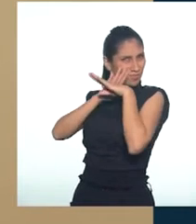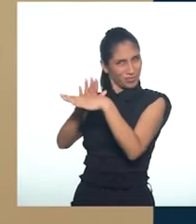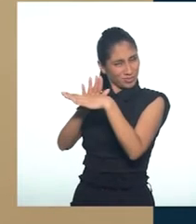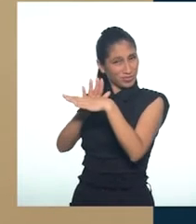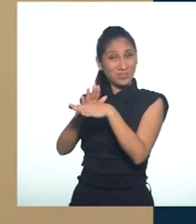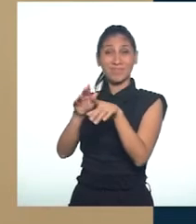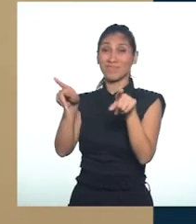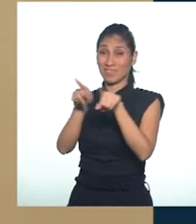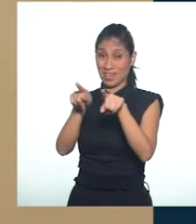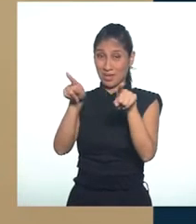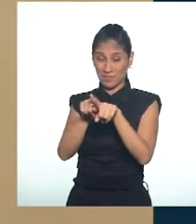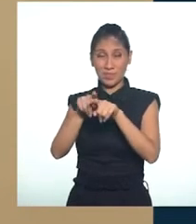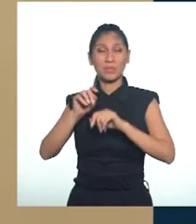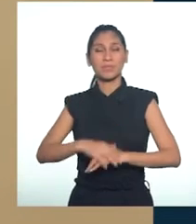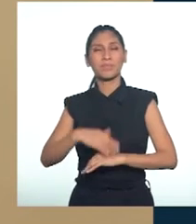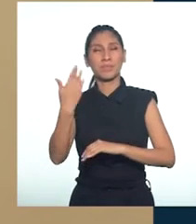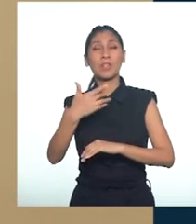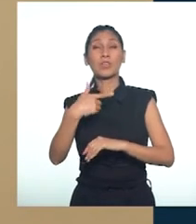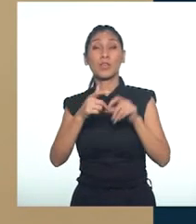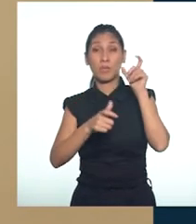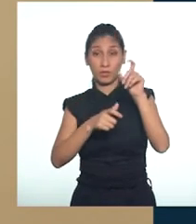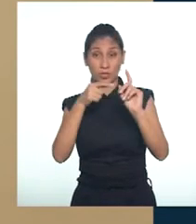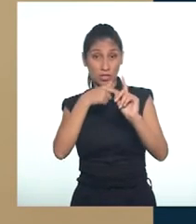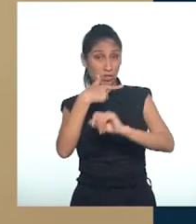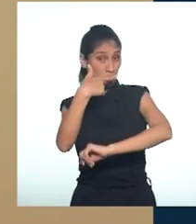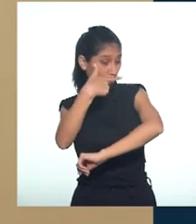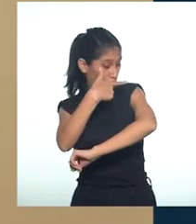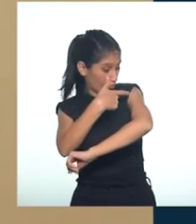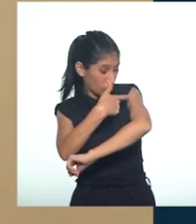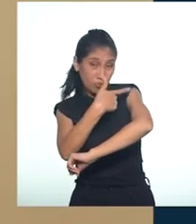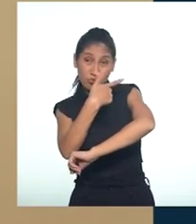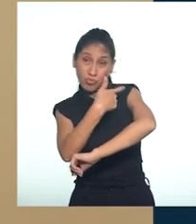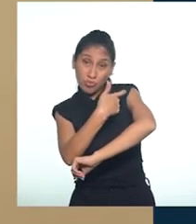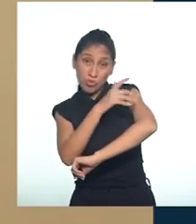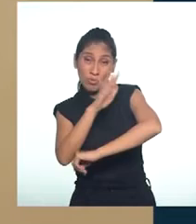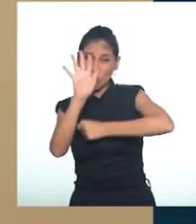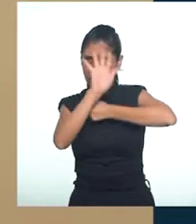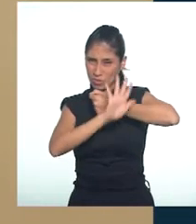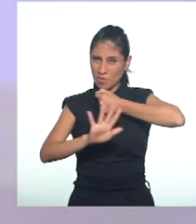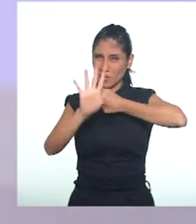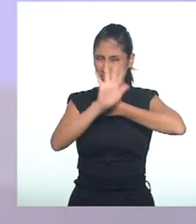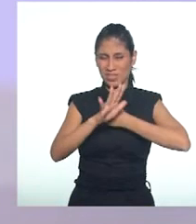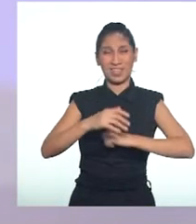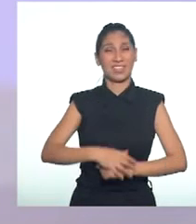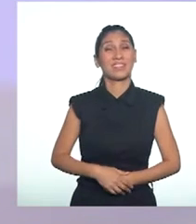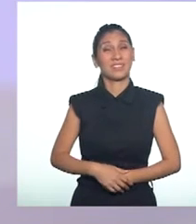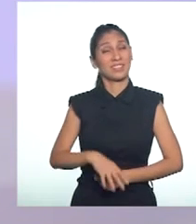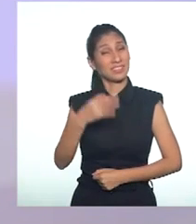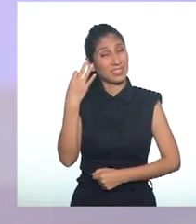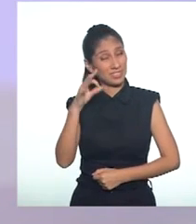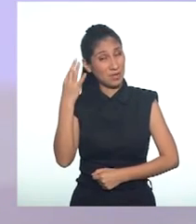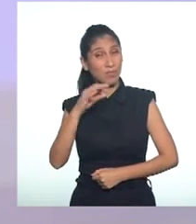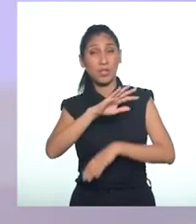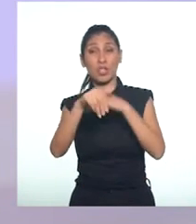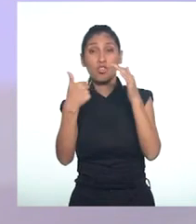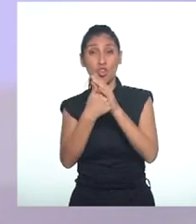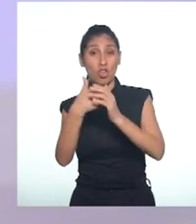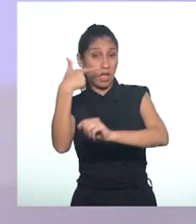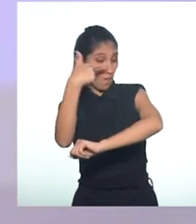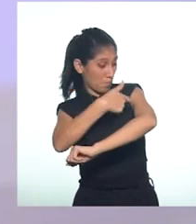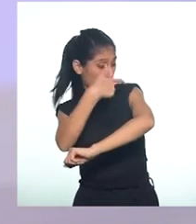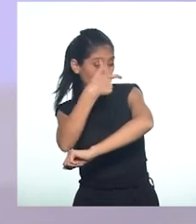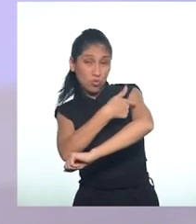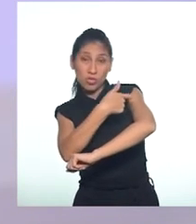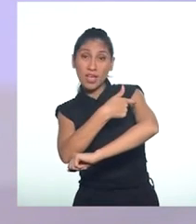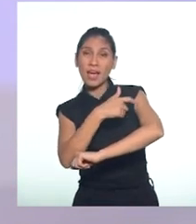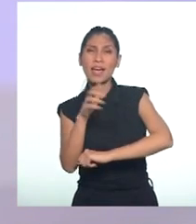cuerpo de la persona para que este mismo genere los anticuerpos contra la enfermedad. Es decir, toda vacuna es una versión